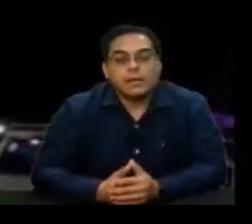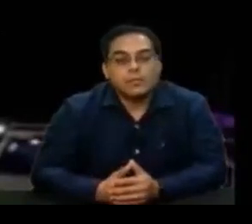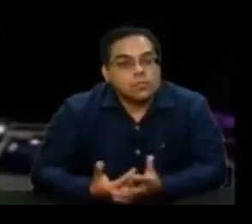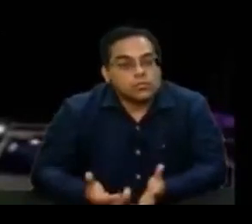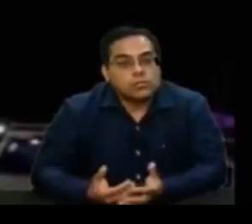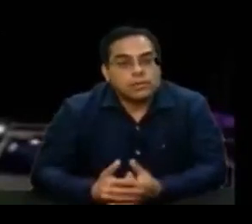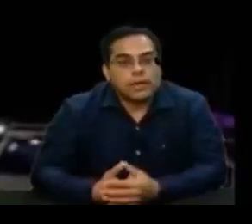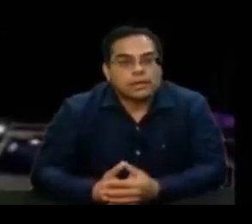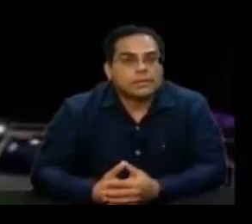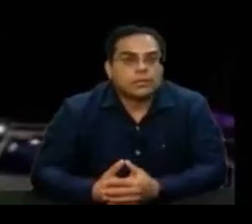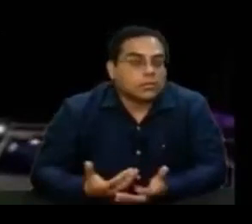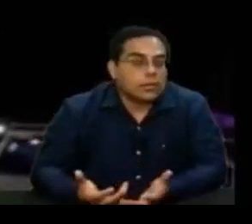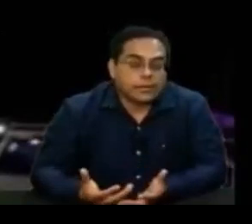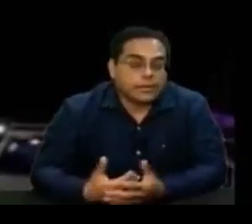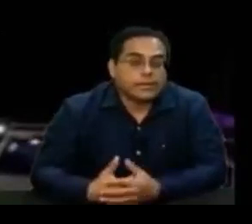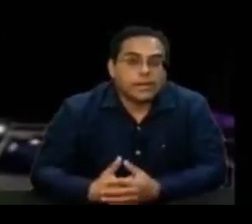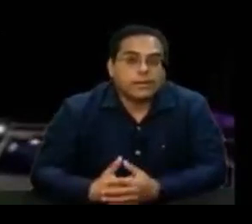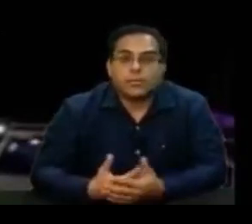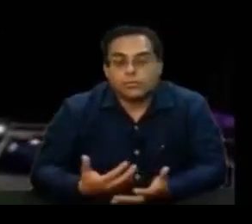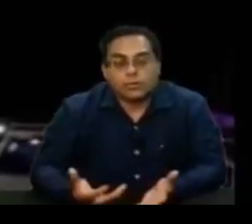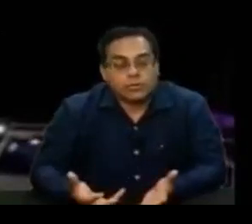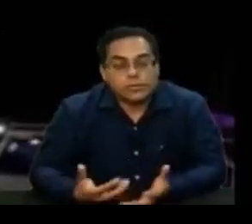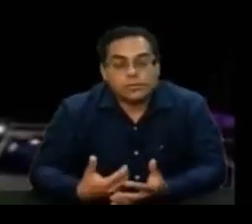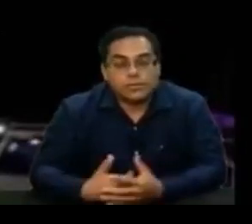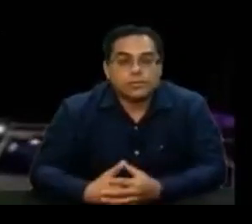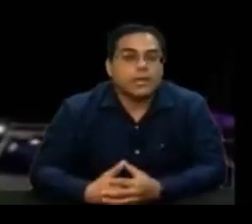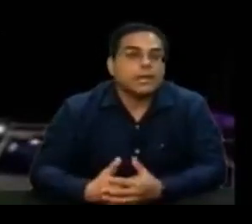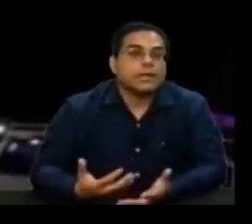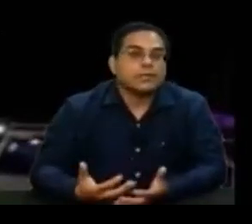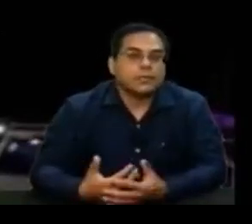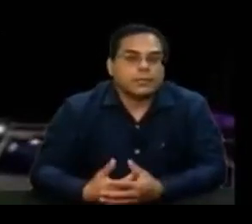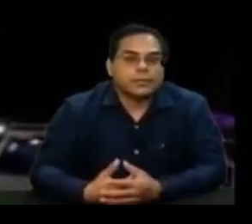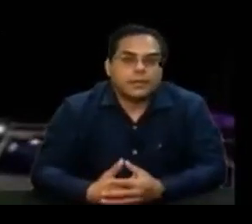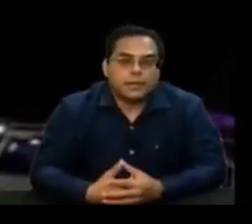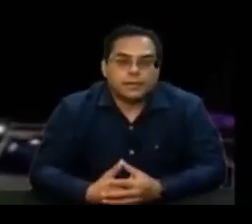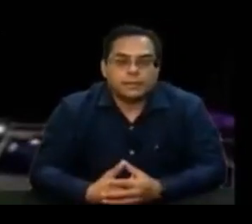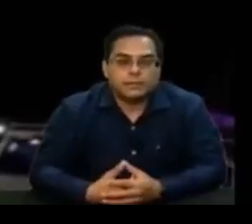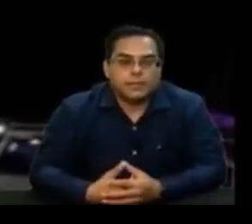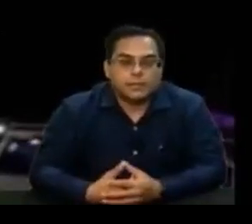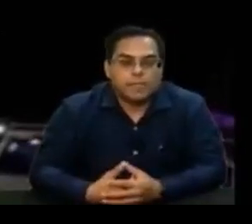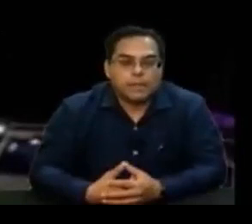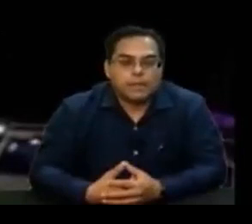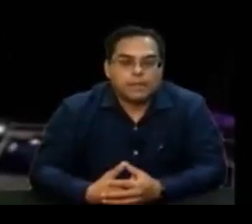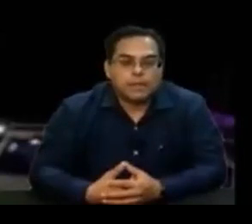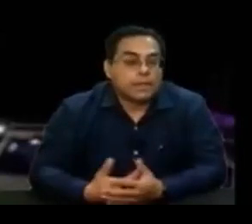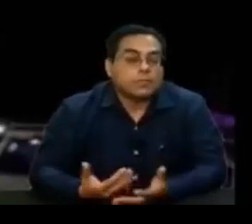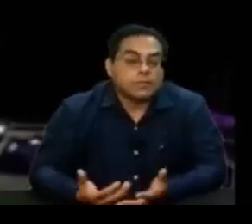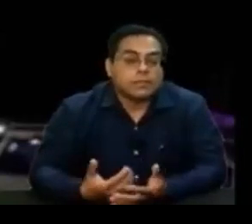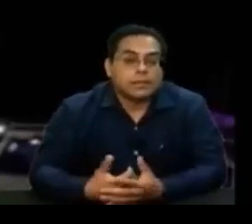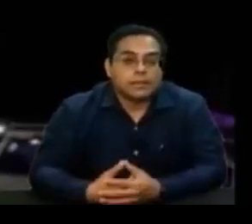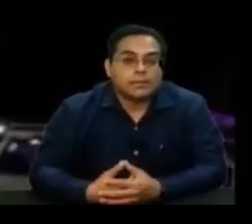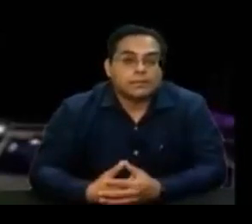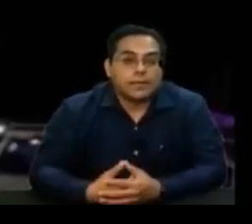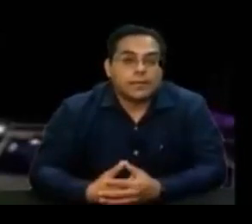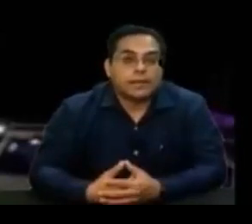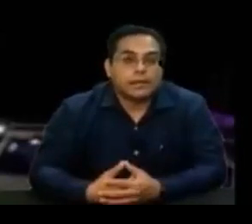hay muchos materiales y todo, la verdad es que ahora ha evolucionado muchísimo la cirugía y nos representa, y hay muchas